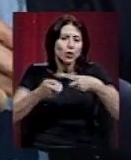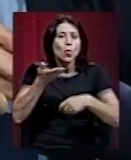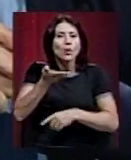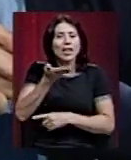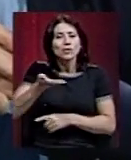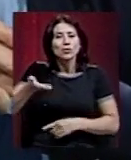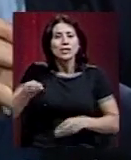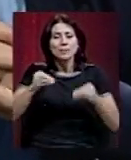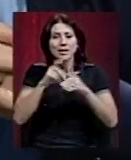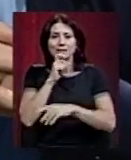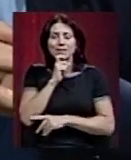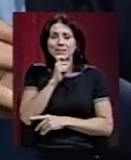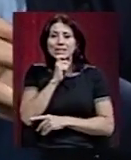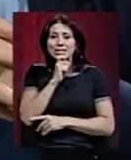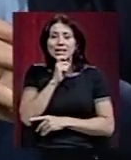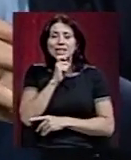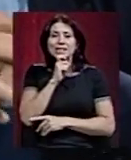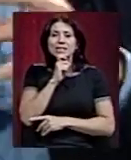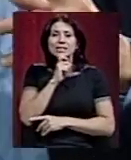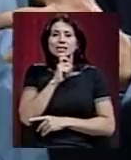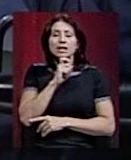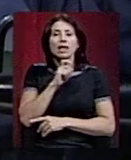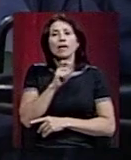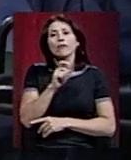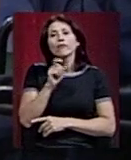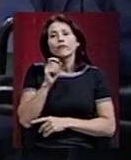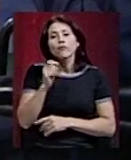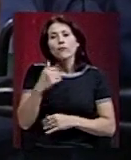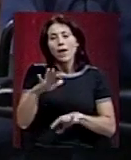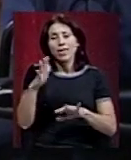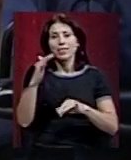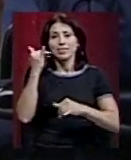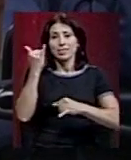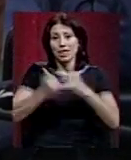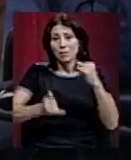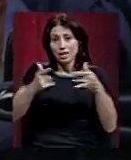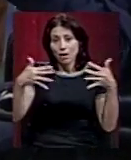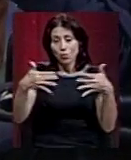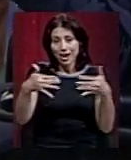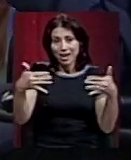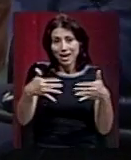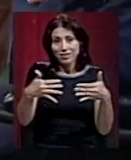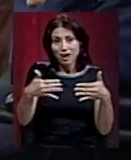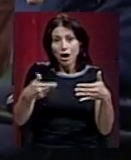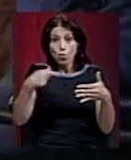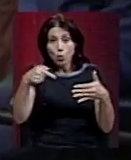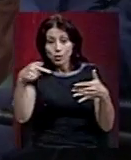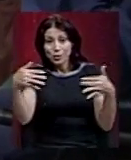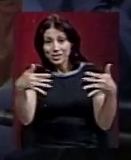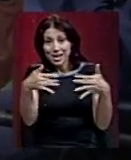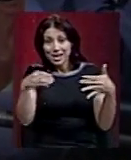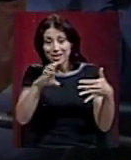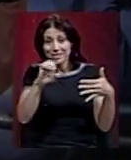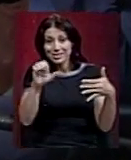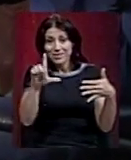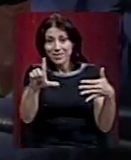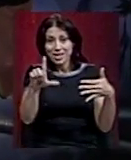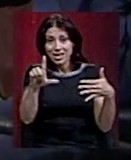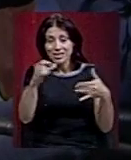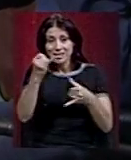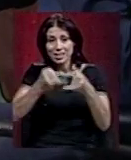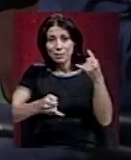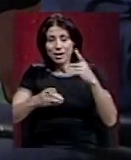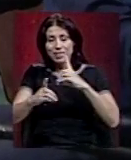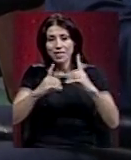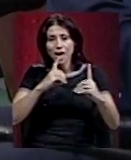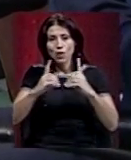difíciles debe haber sido terminar una guerra cuando esa guerra civil se termina en diálogo. Es